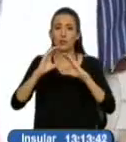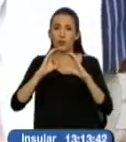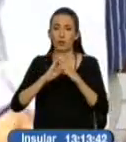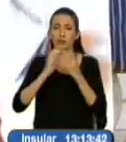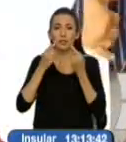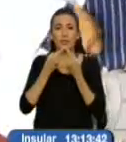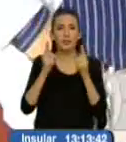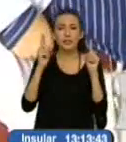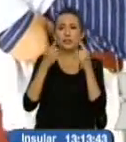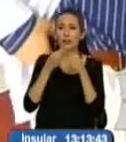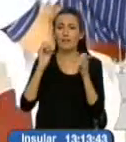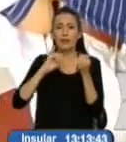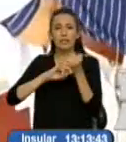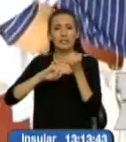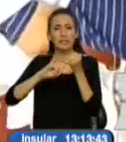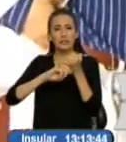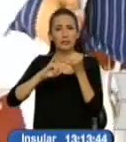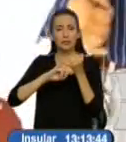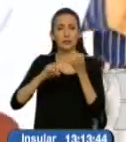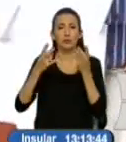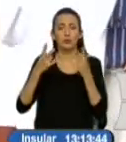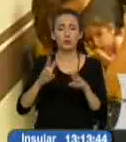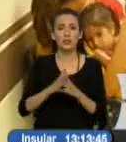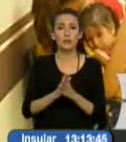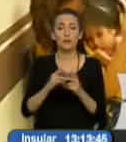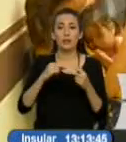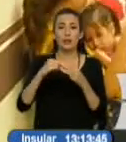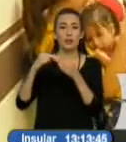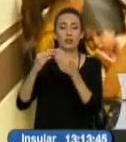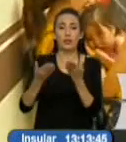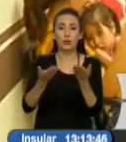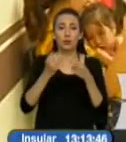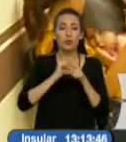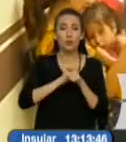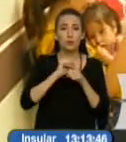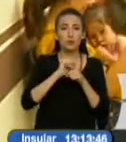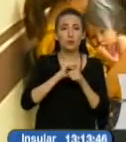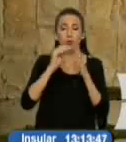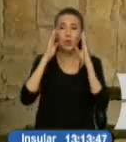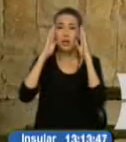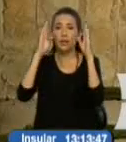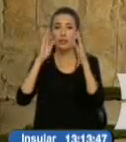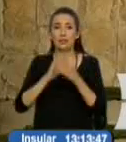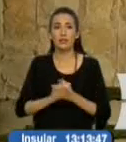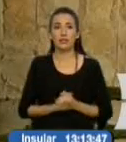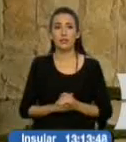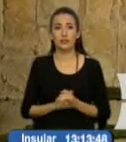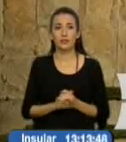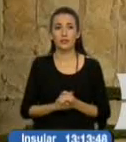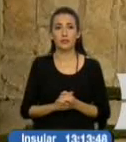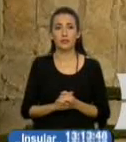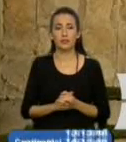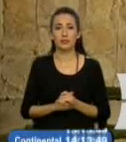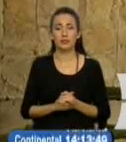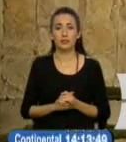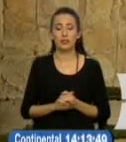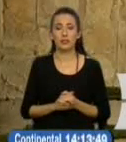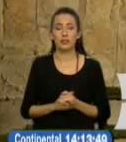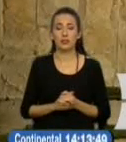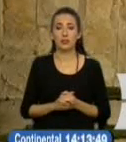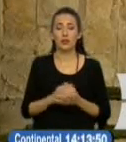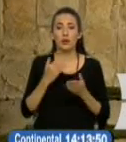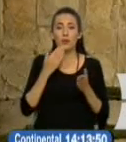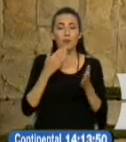virus. Asimismo señala la aplicación de los recursos para atender los casos registrados. Claro que son menos graves, pero